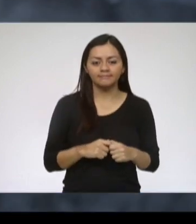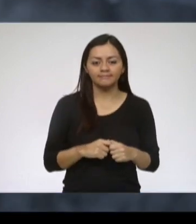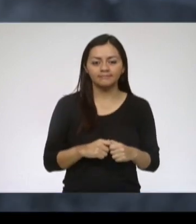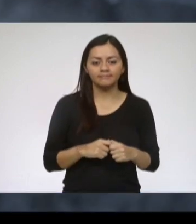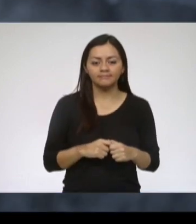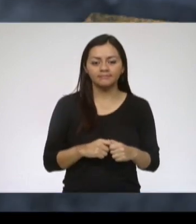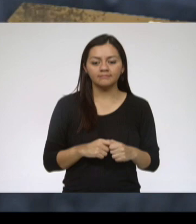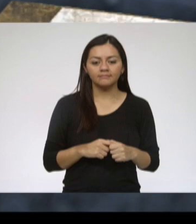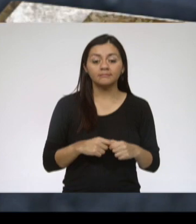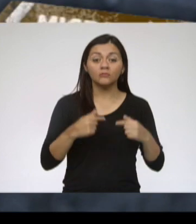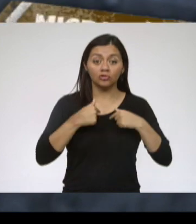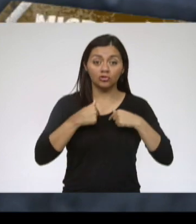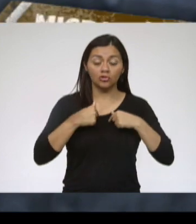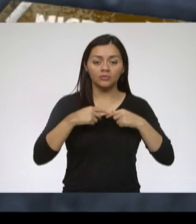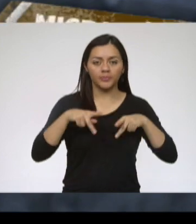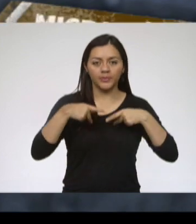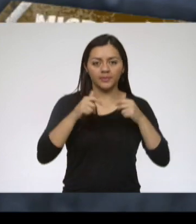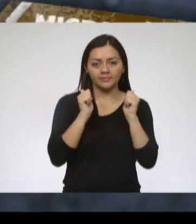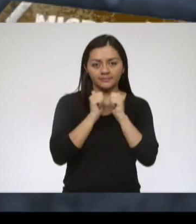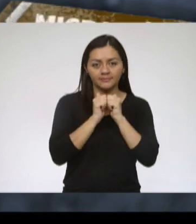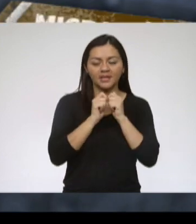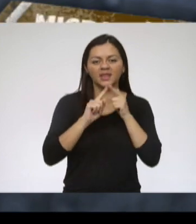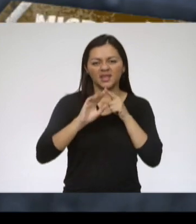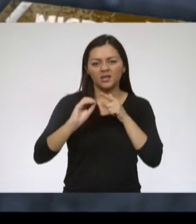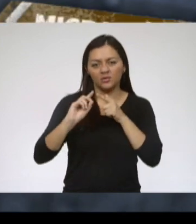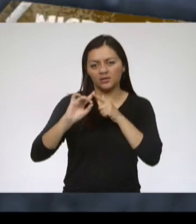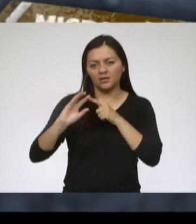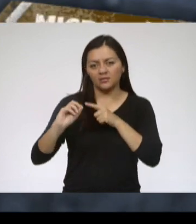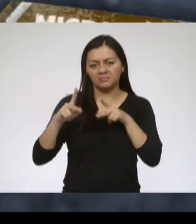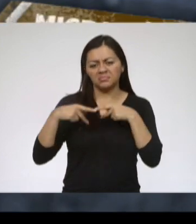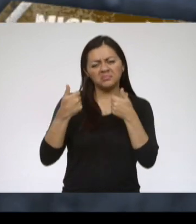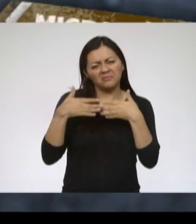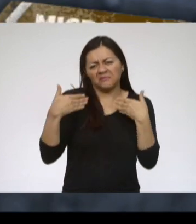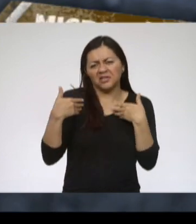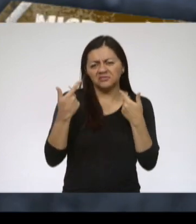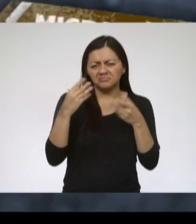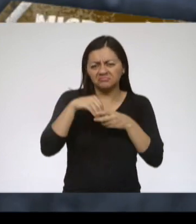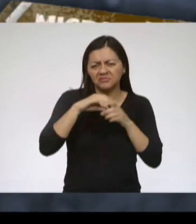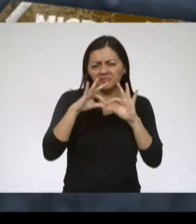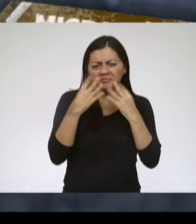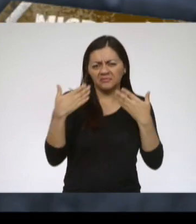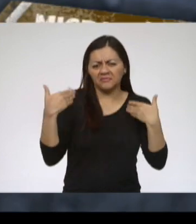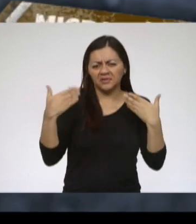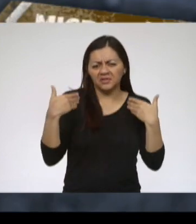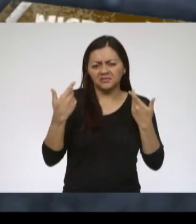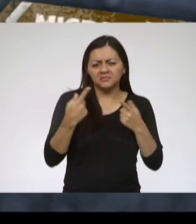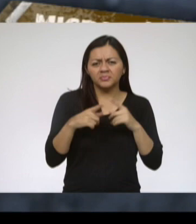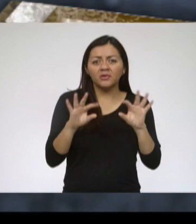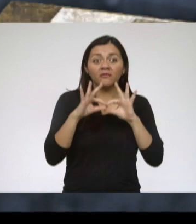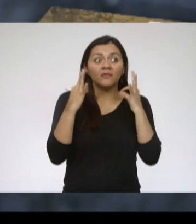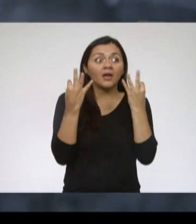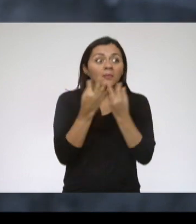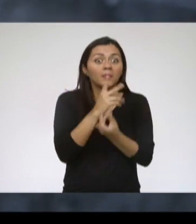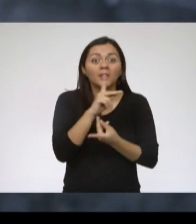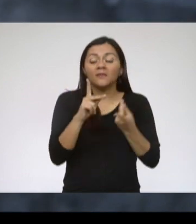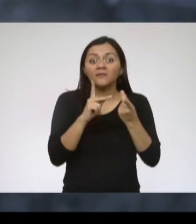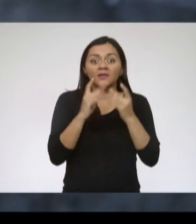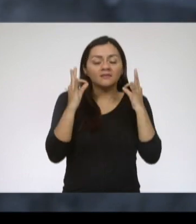Sí. Vive conmigo y vivimos con todas mis tías, vivimos felices. Yo digo que somos de una familia